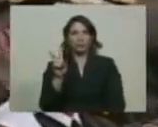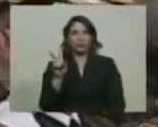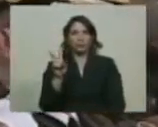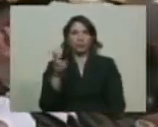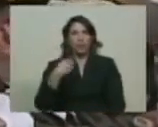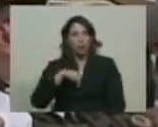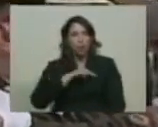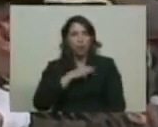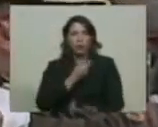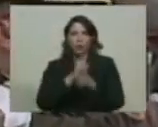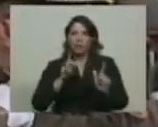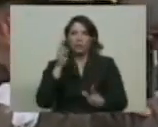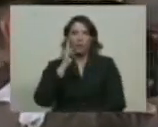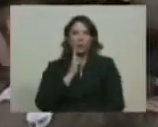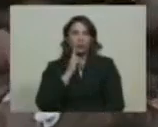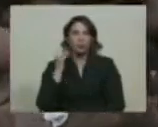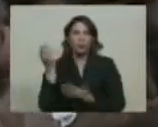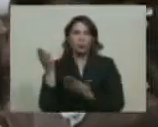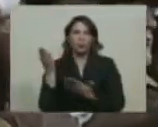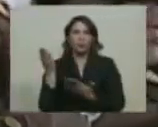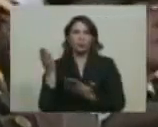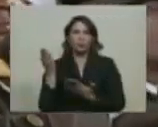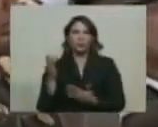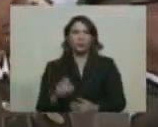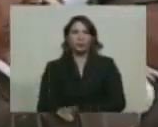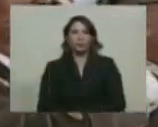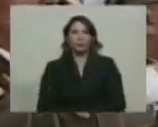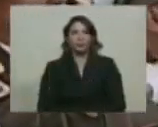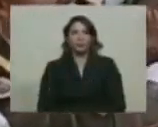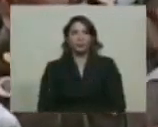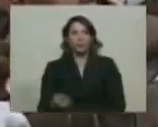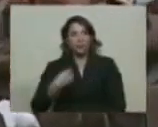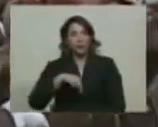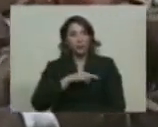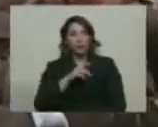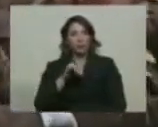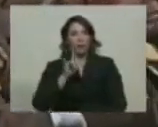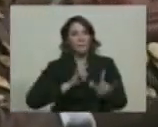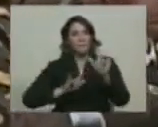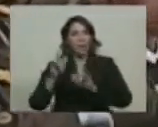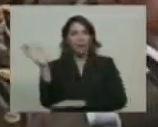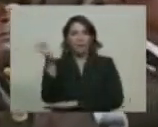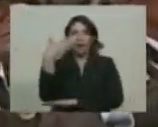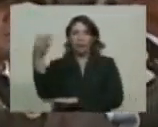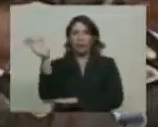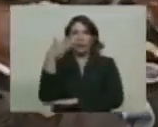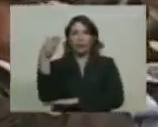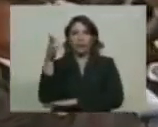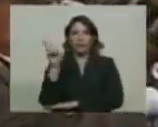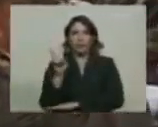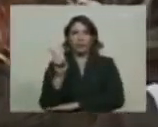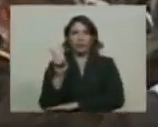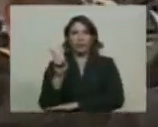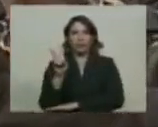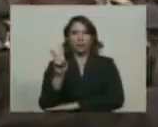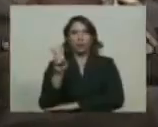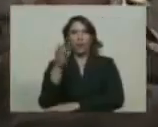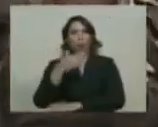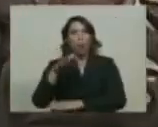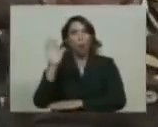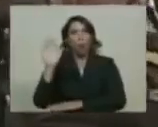de nuestro libertador Simón Bolívar, de nuestra amada bandera tricolor, juran